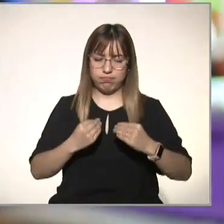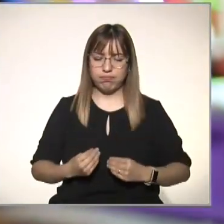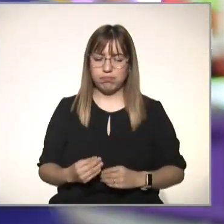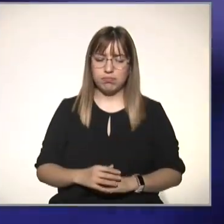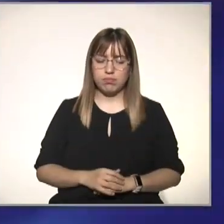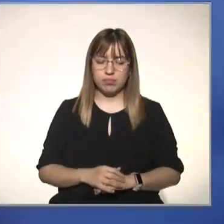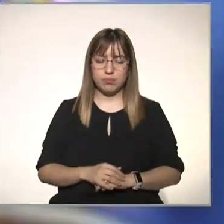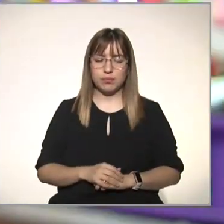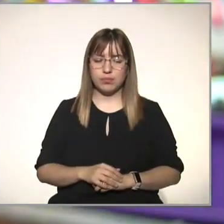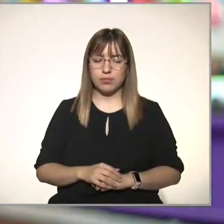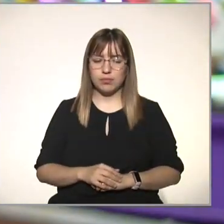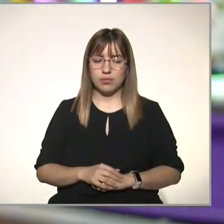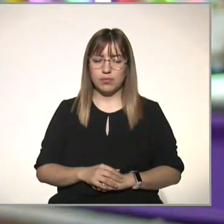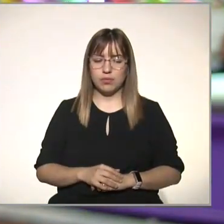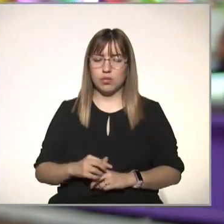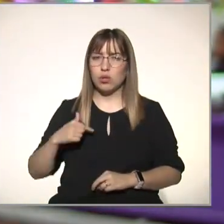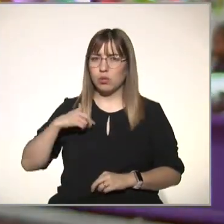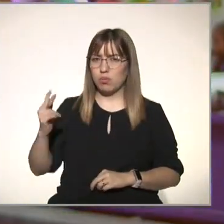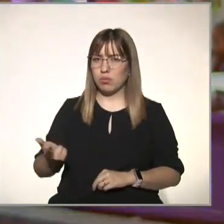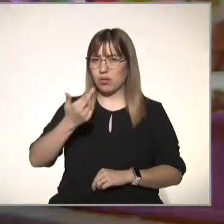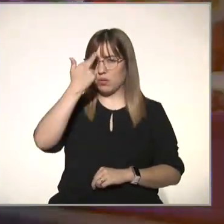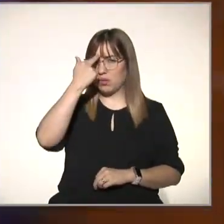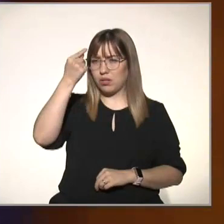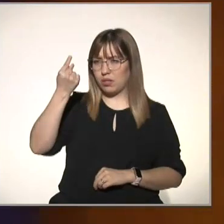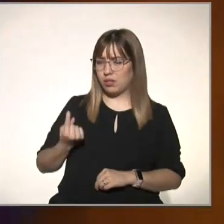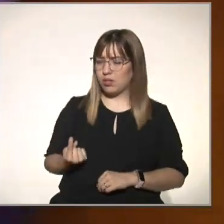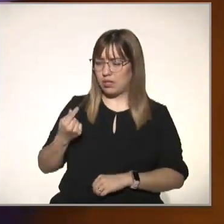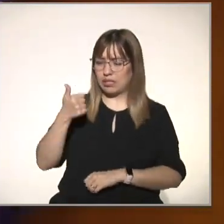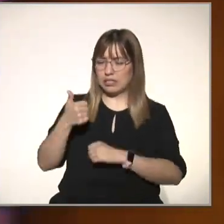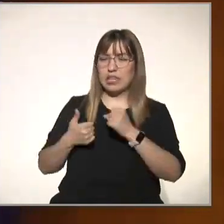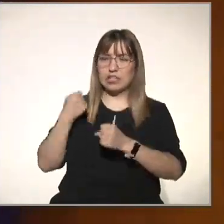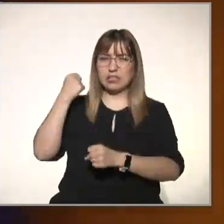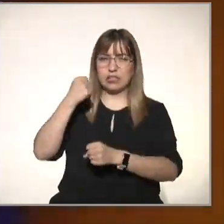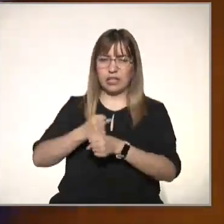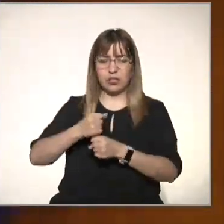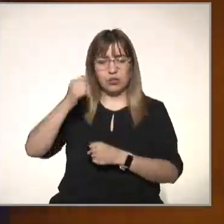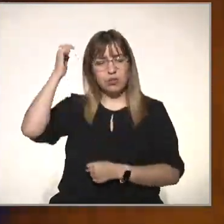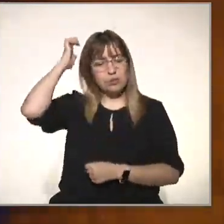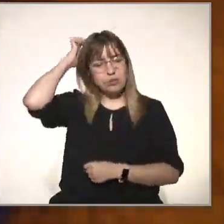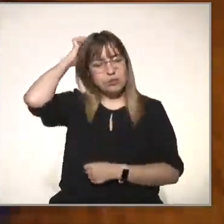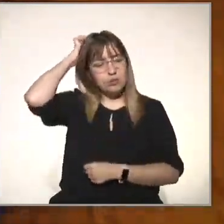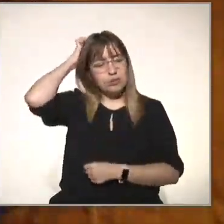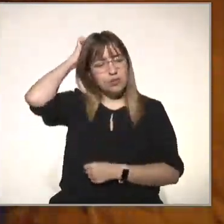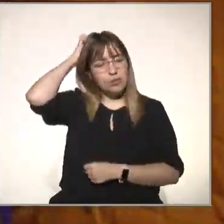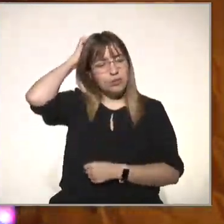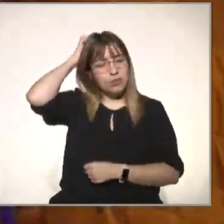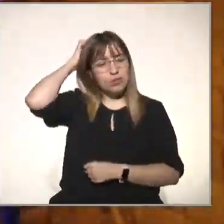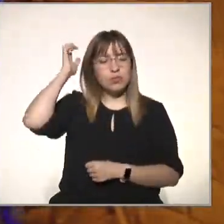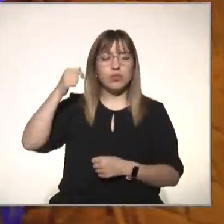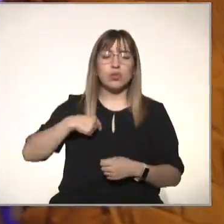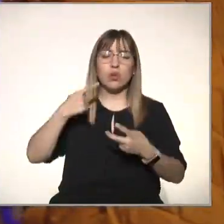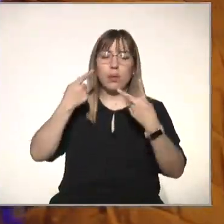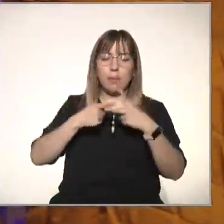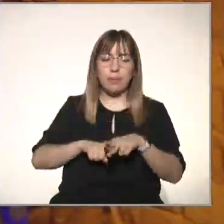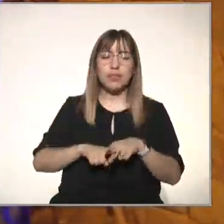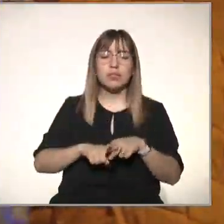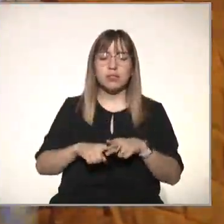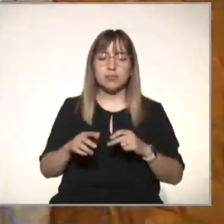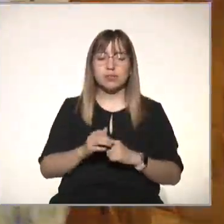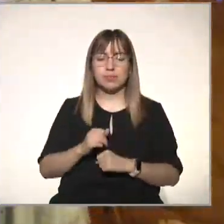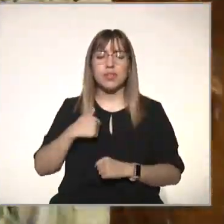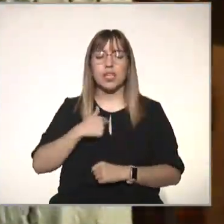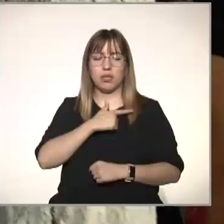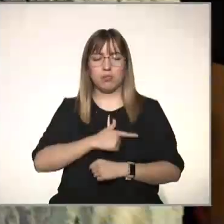de razón, a los 6 años empecé a que me gustaba convivir con